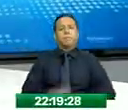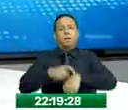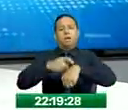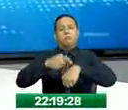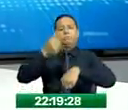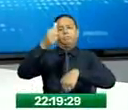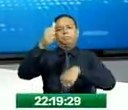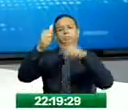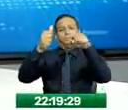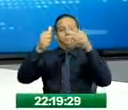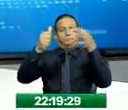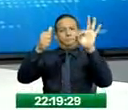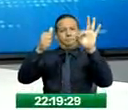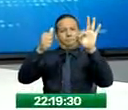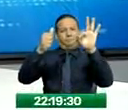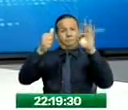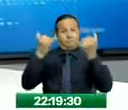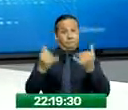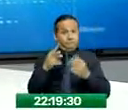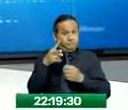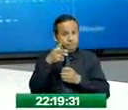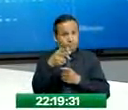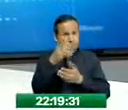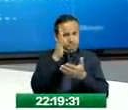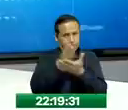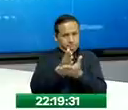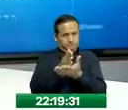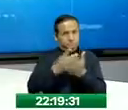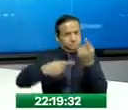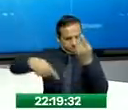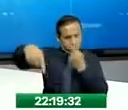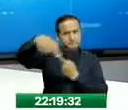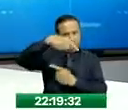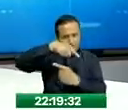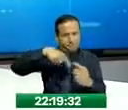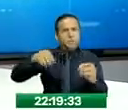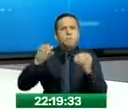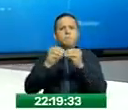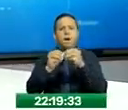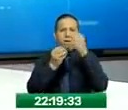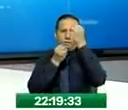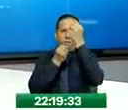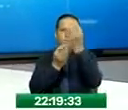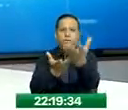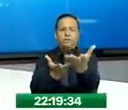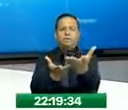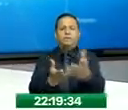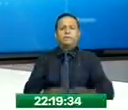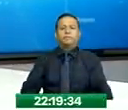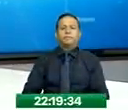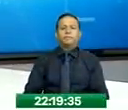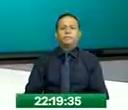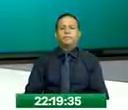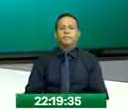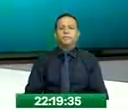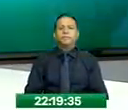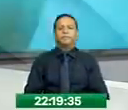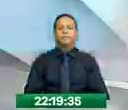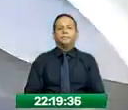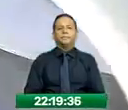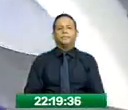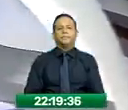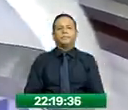horas con 19 minutos si vamos a una breve pausa comercial pero que esté con nosotros que tenemos más información para ustedes de inmediato regresamos